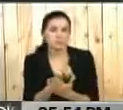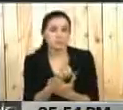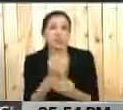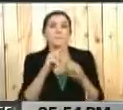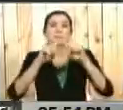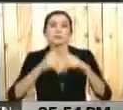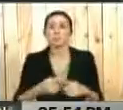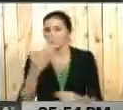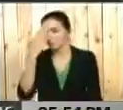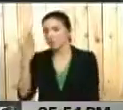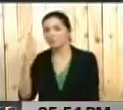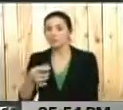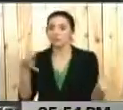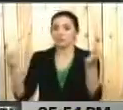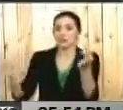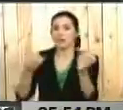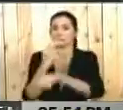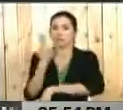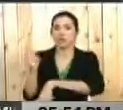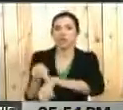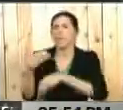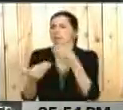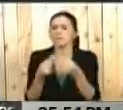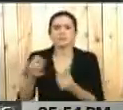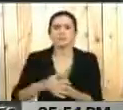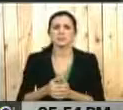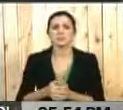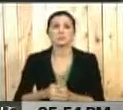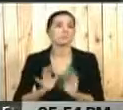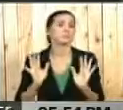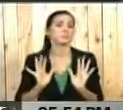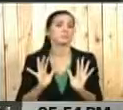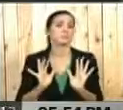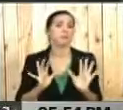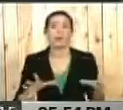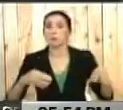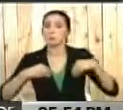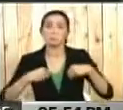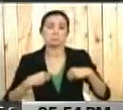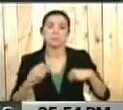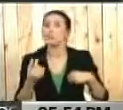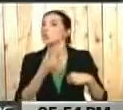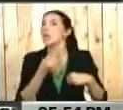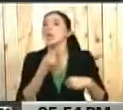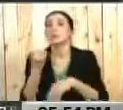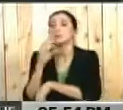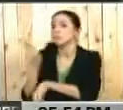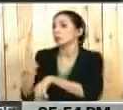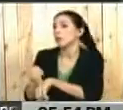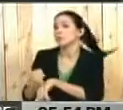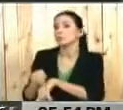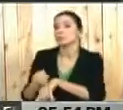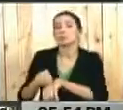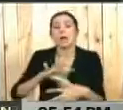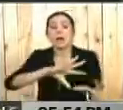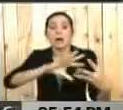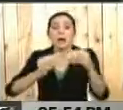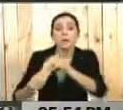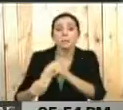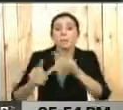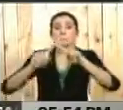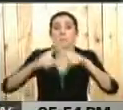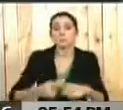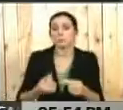lo que tiene es que reconducirlo. Lo que toca legalmente es reconducir. Lo que no le guste a la Asamblea Nacional, reconduzca el presupuesto, señor presidente,